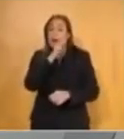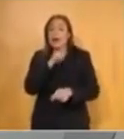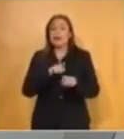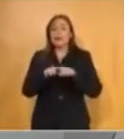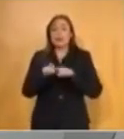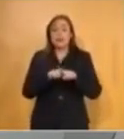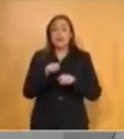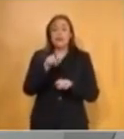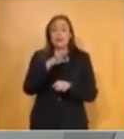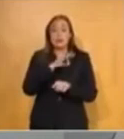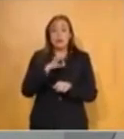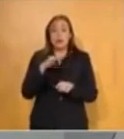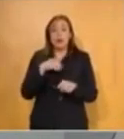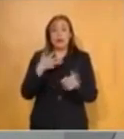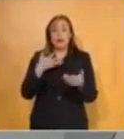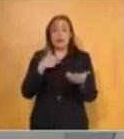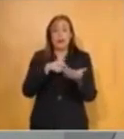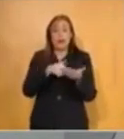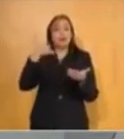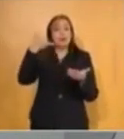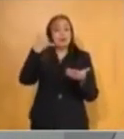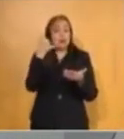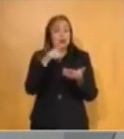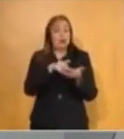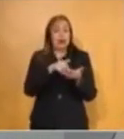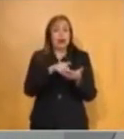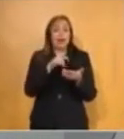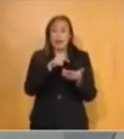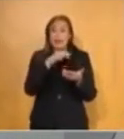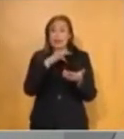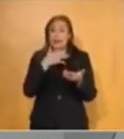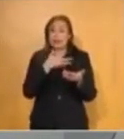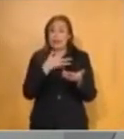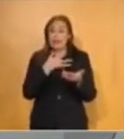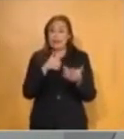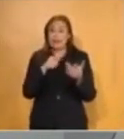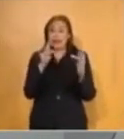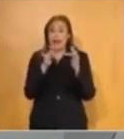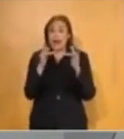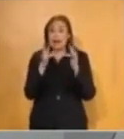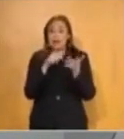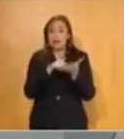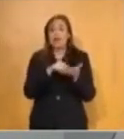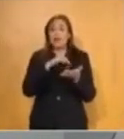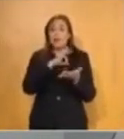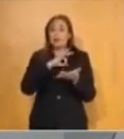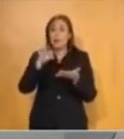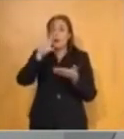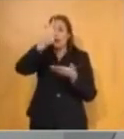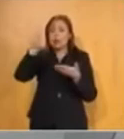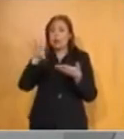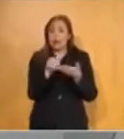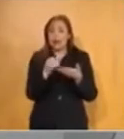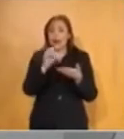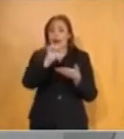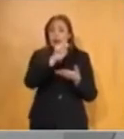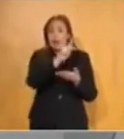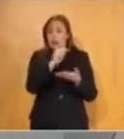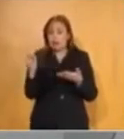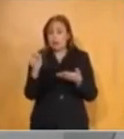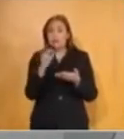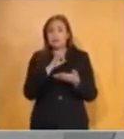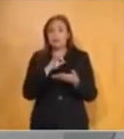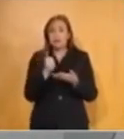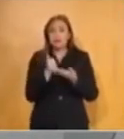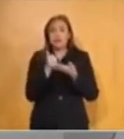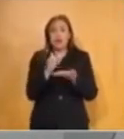acceso a un teléfono celular con internet, tienes muchas aplicaciones en las que puedes utilizarlos como herramientas de